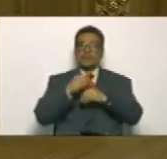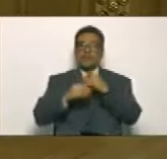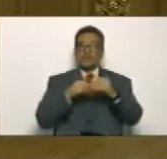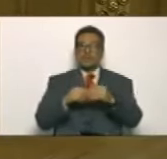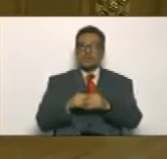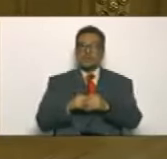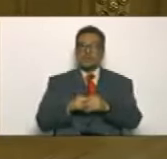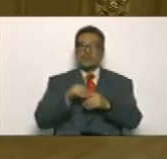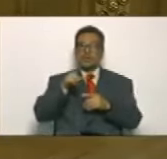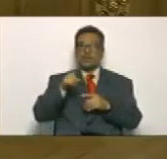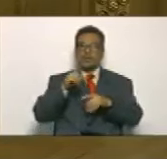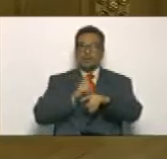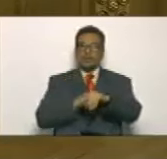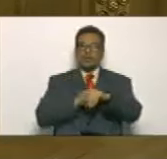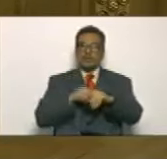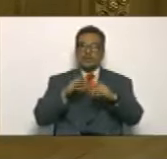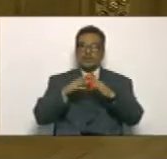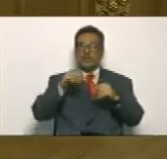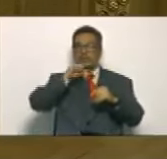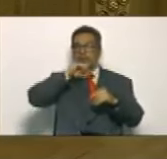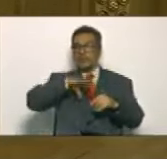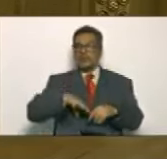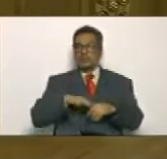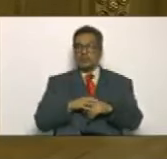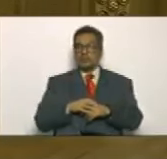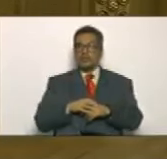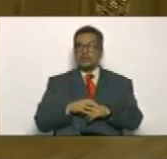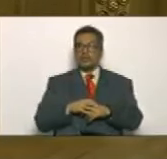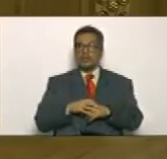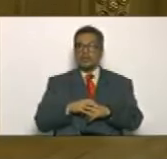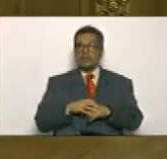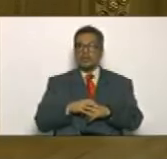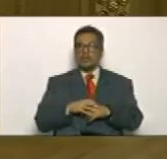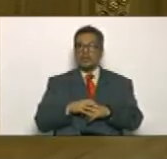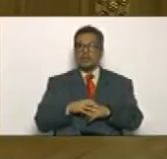rendido en momentos de la historia?